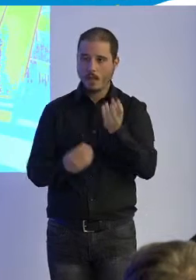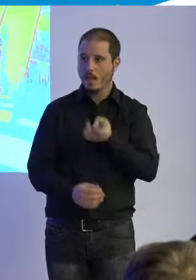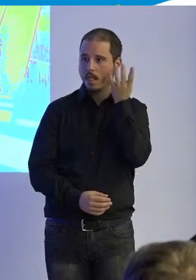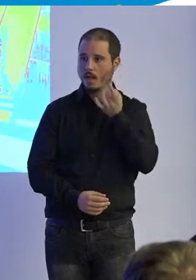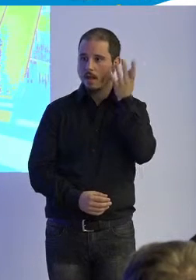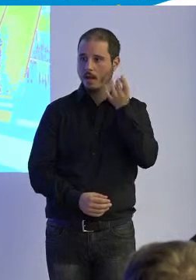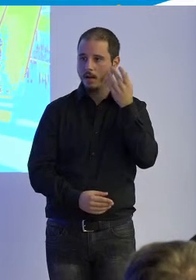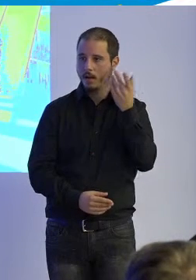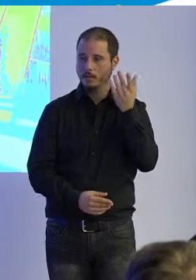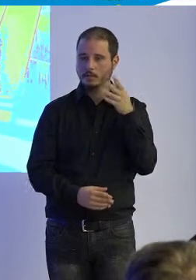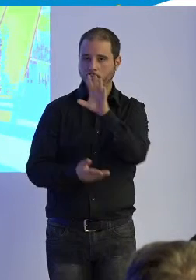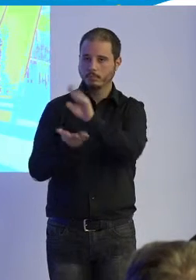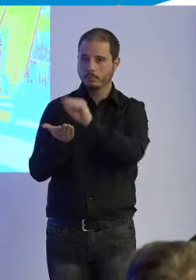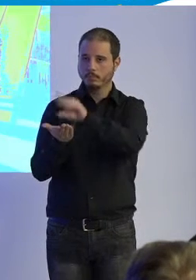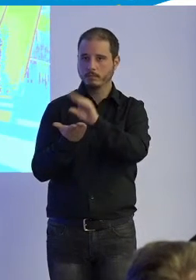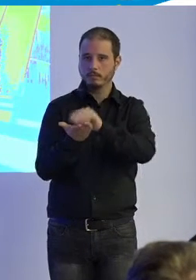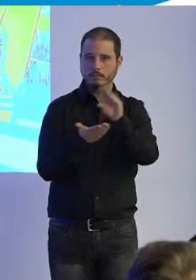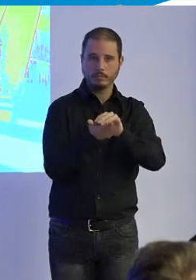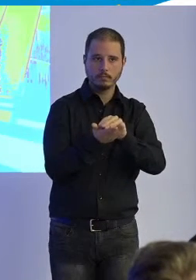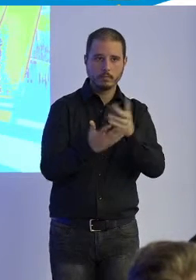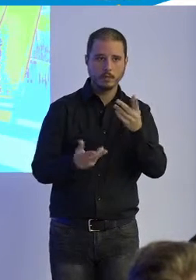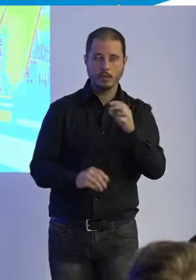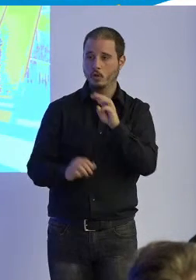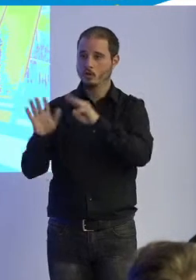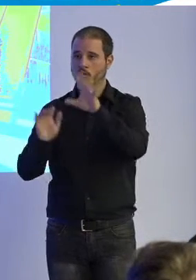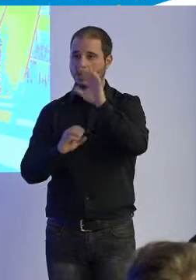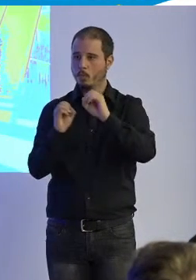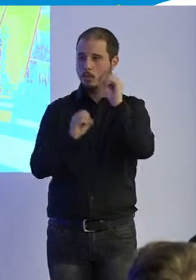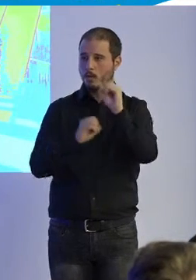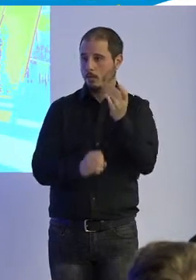ideas. El 80 y pico % de Star Trek está inventado.